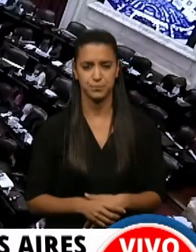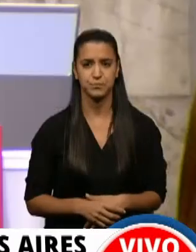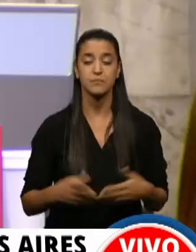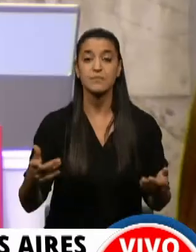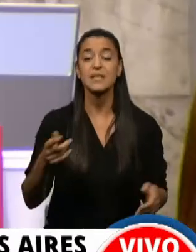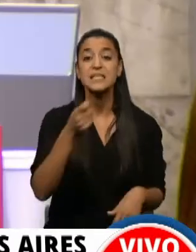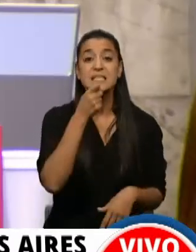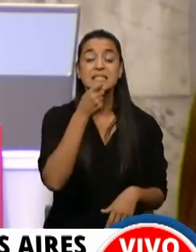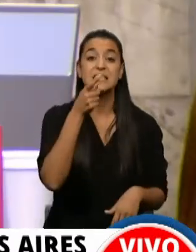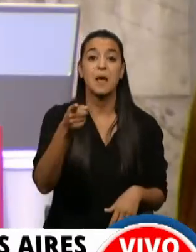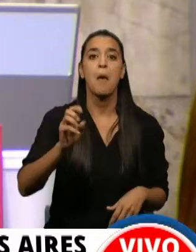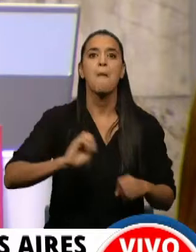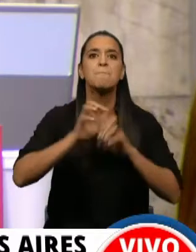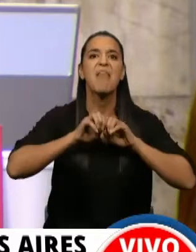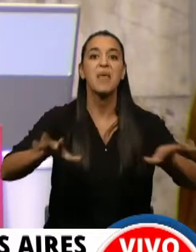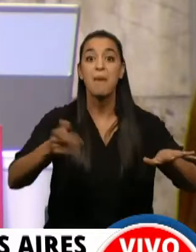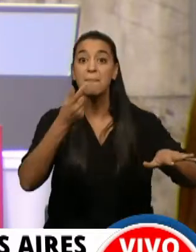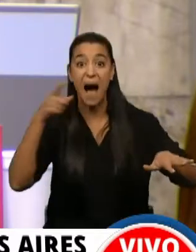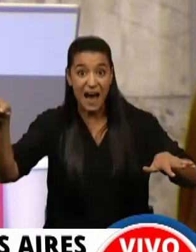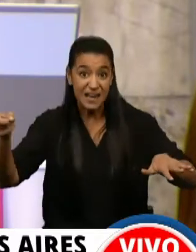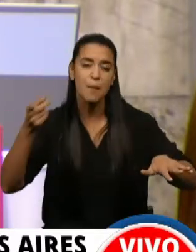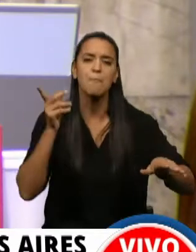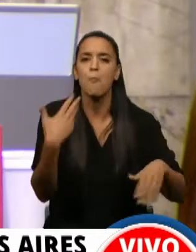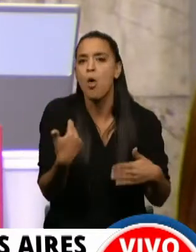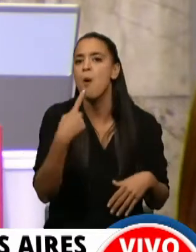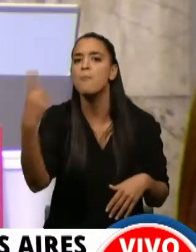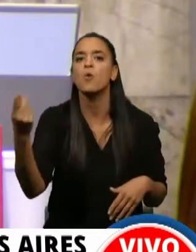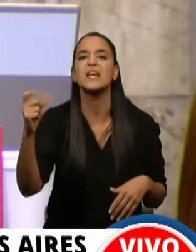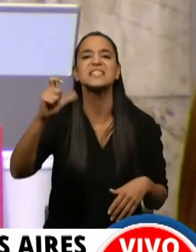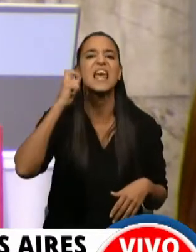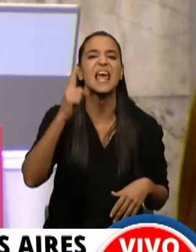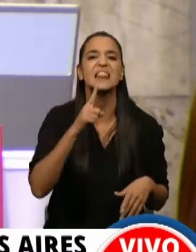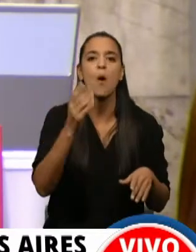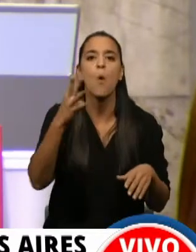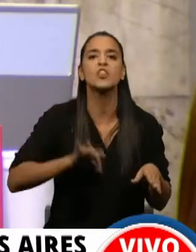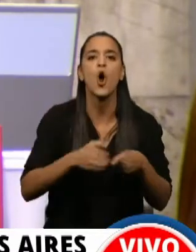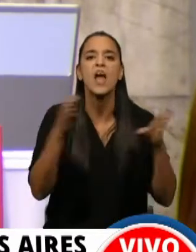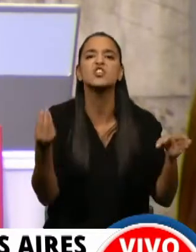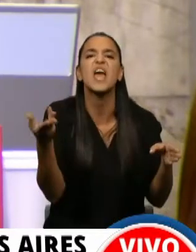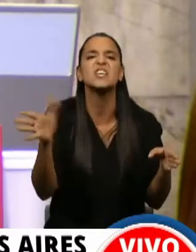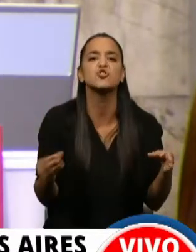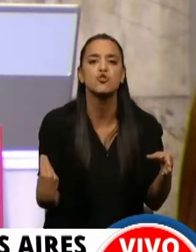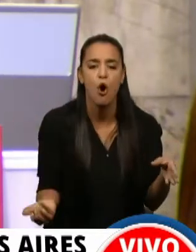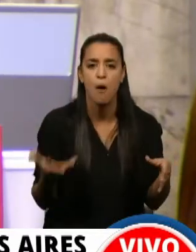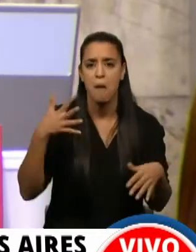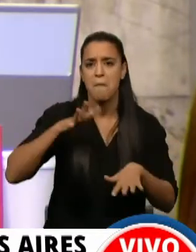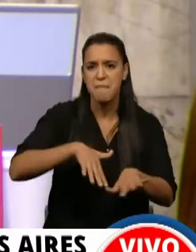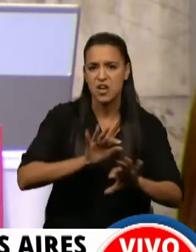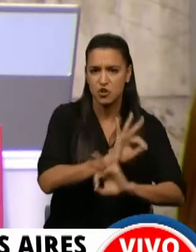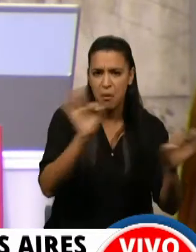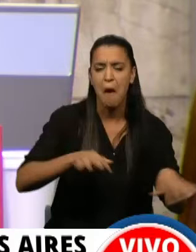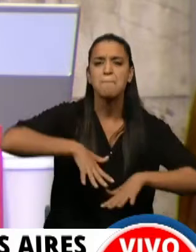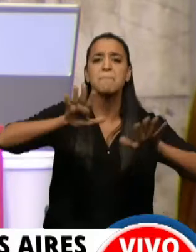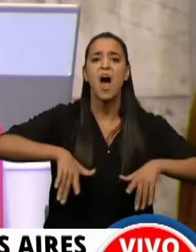Y si la pandemia era Macri, podríamos preguntarle qué hizo la CGT en su momento, en los 4 años de gobierno de Macri. Marchas contra nadie, paro